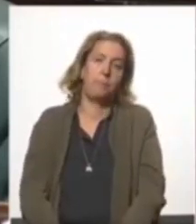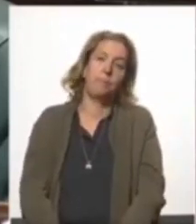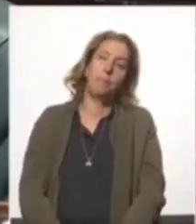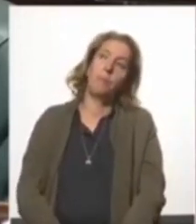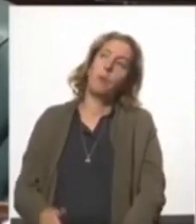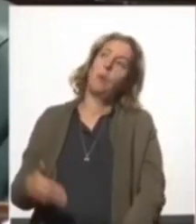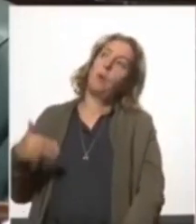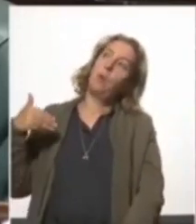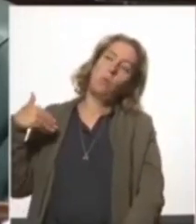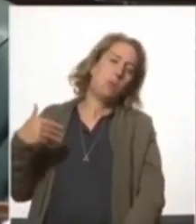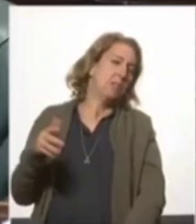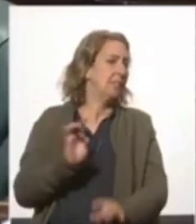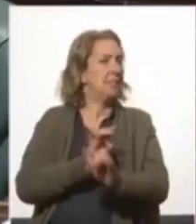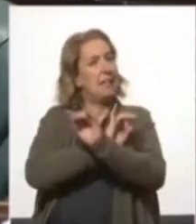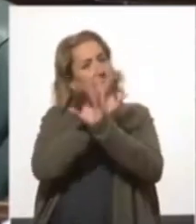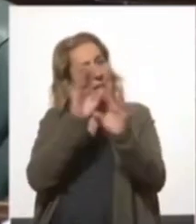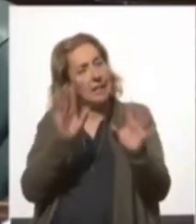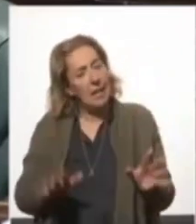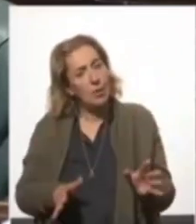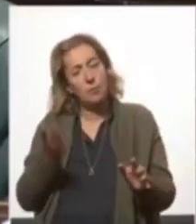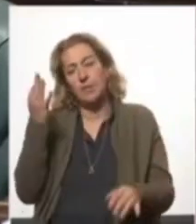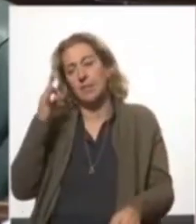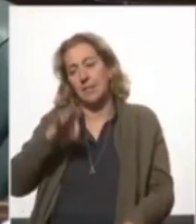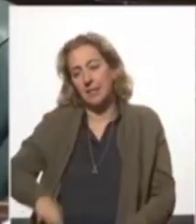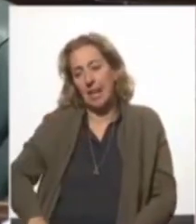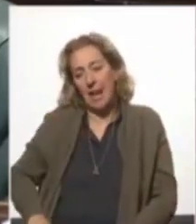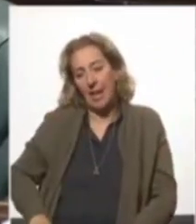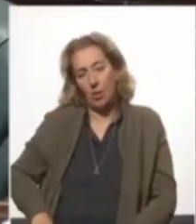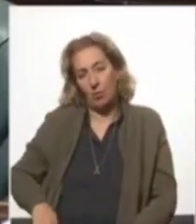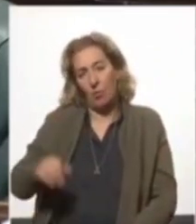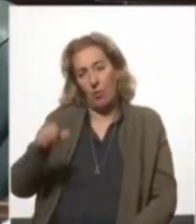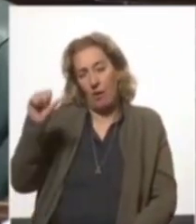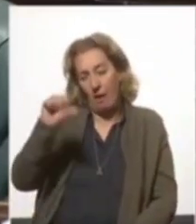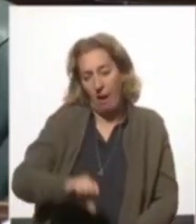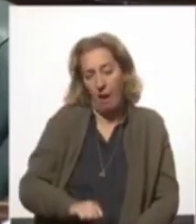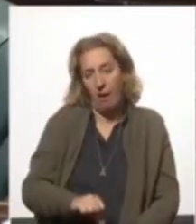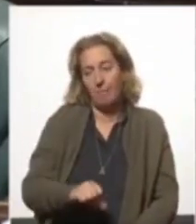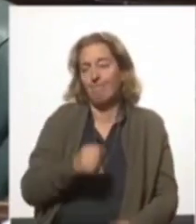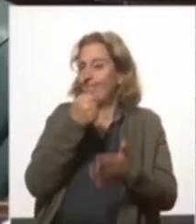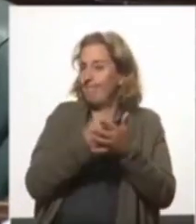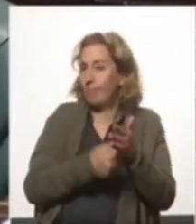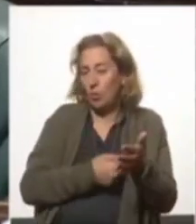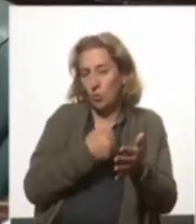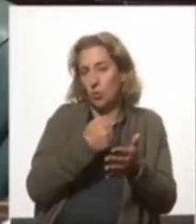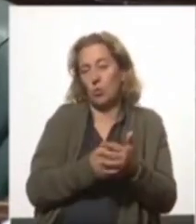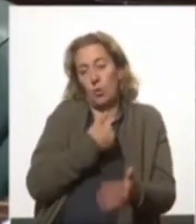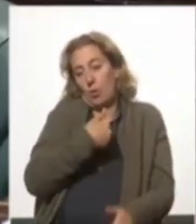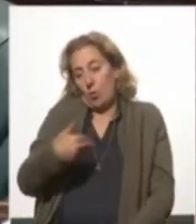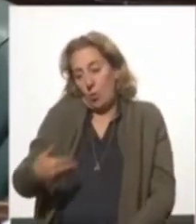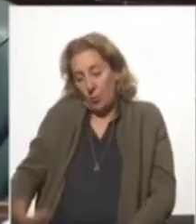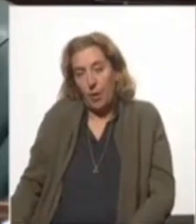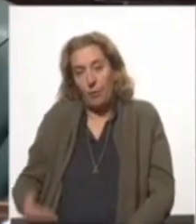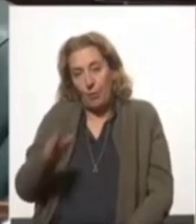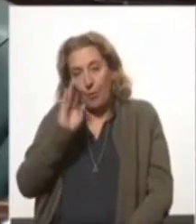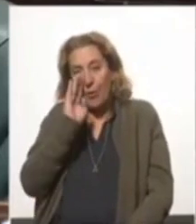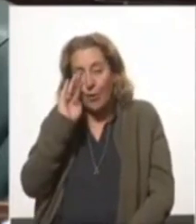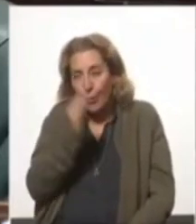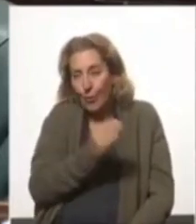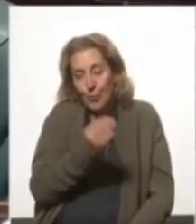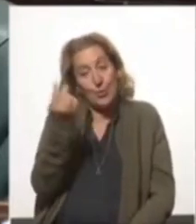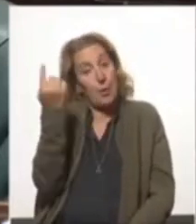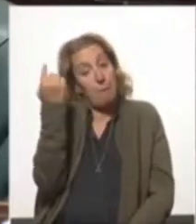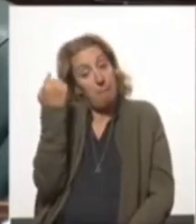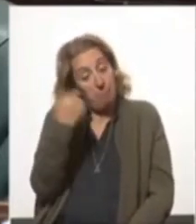Cuando está claro que los salarios están cayendo, costó que el gobierno lo reconociera, pero finalmente reconoce